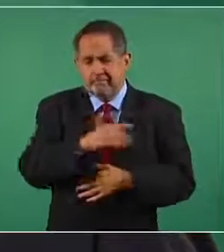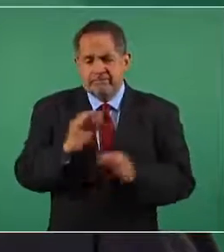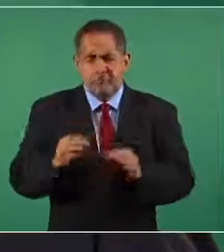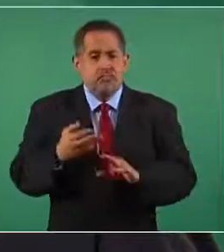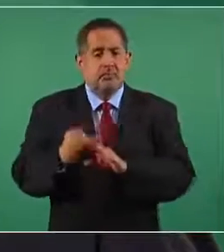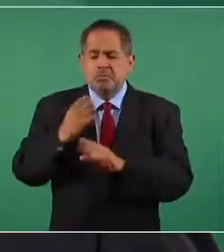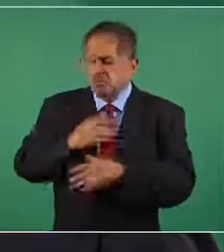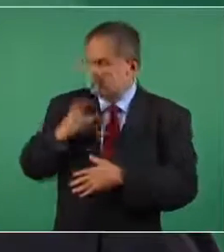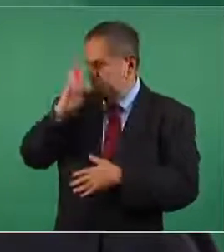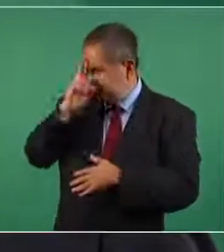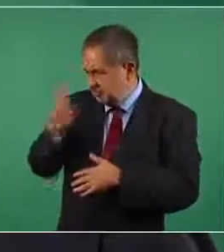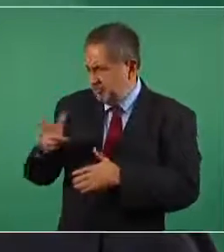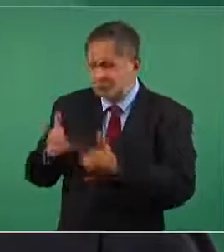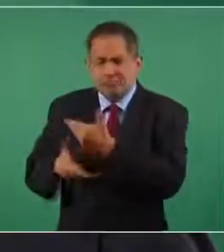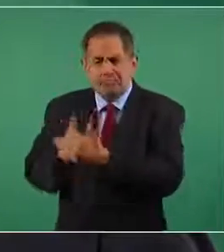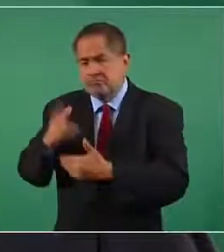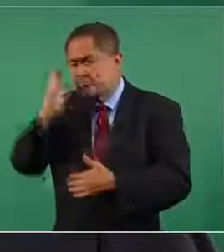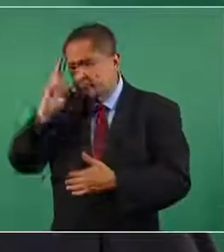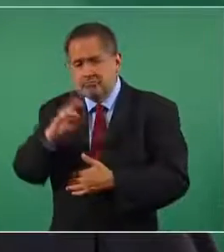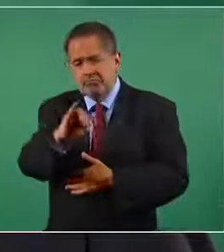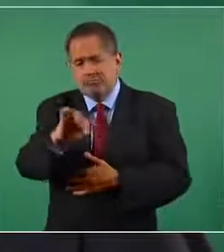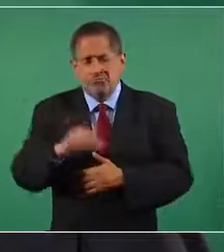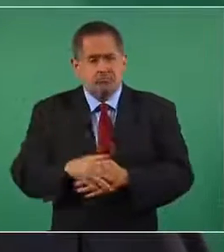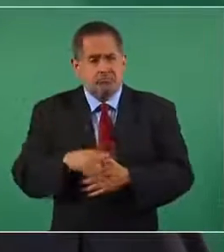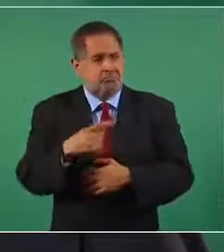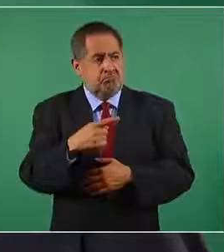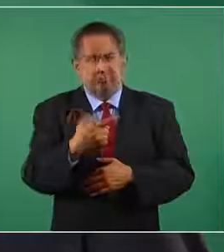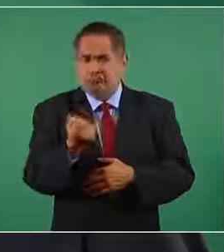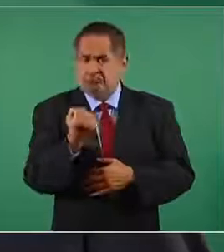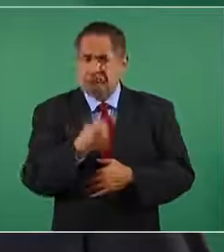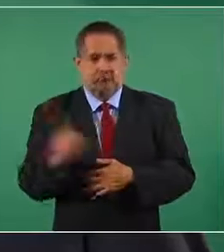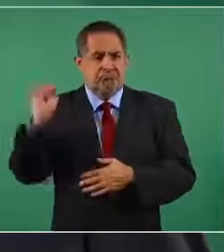muy respetuosa, muy eficaz.